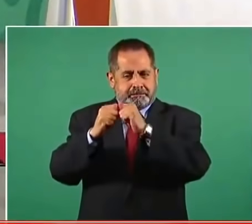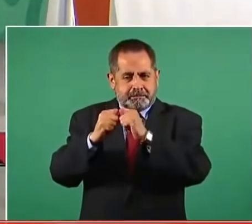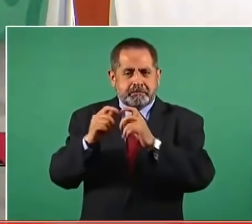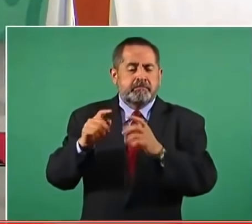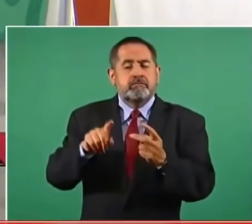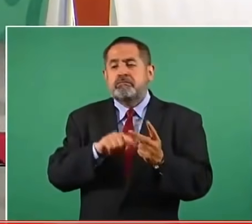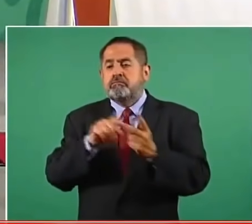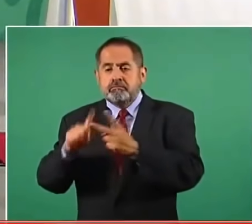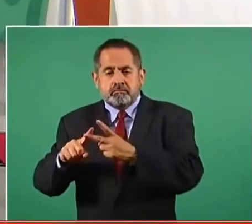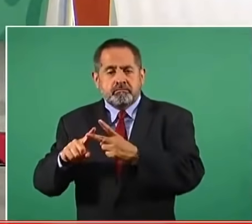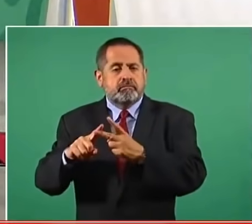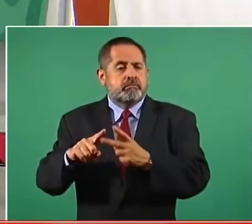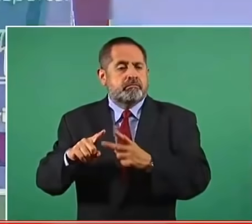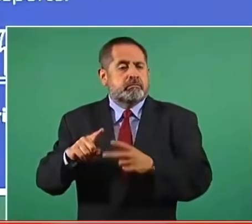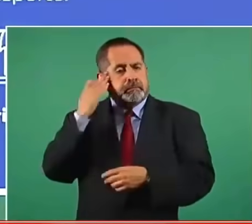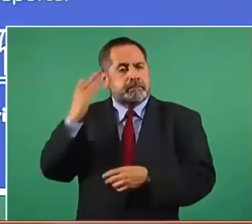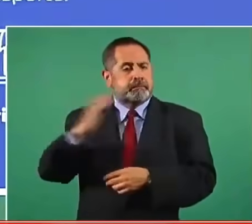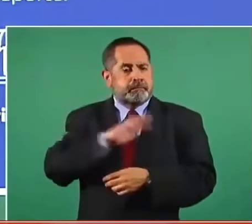conventos coloniales.